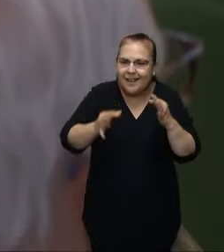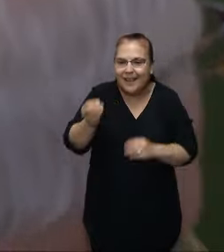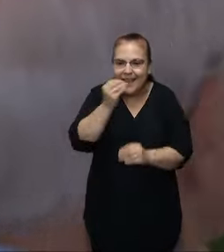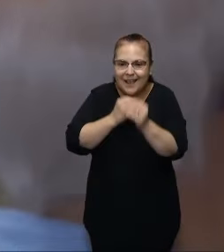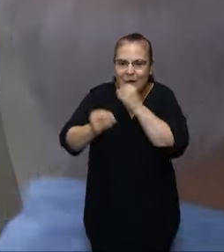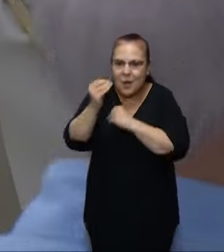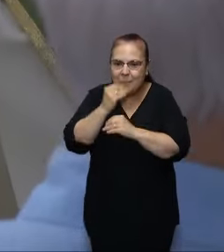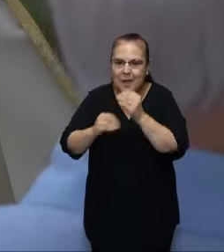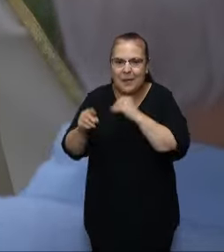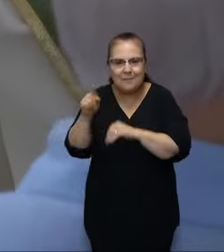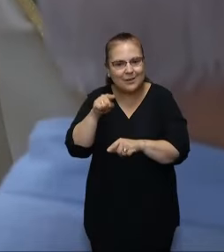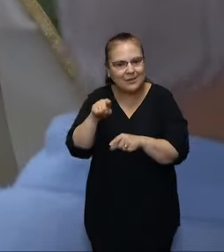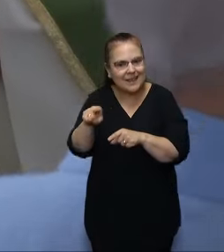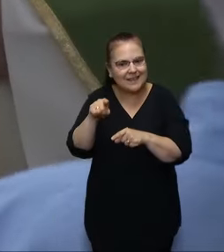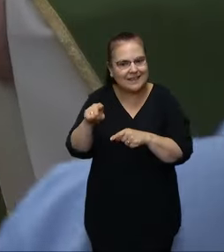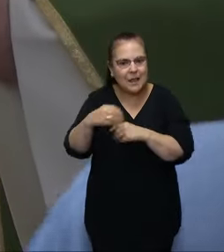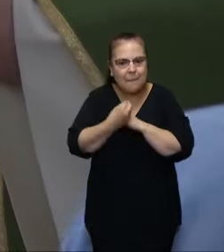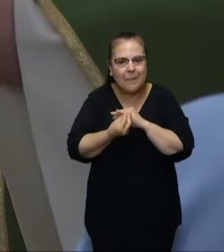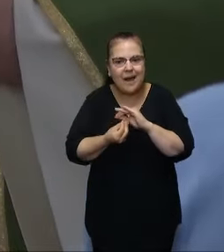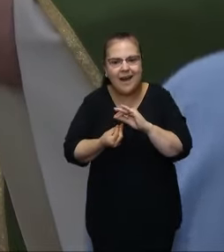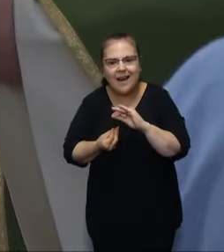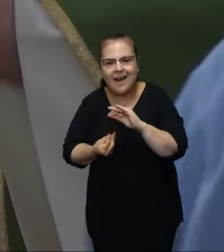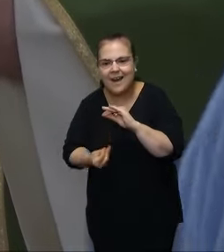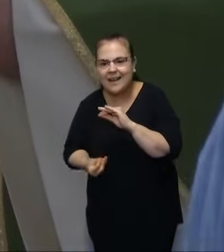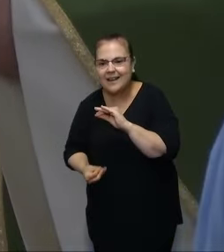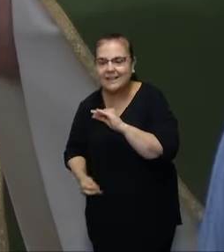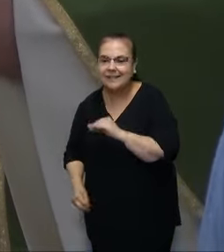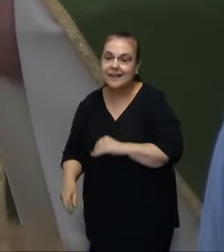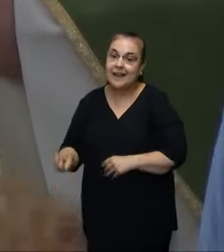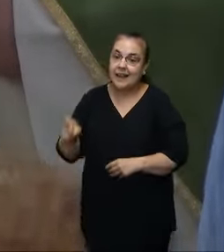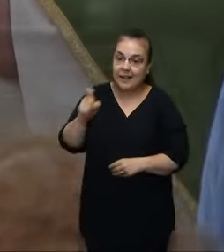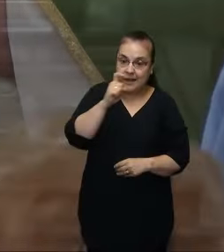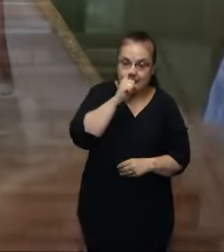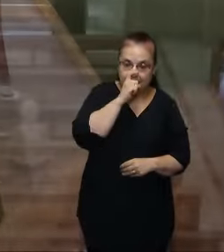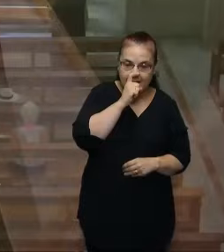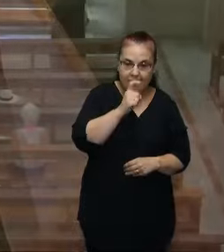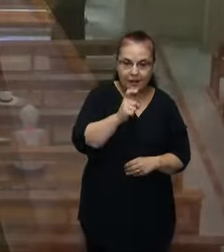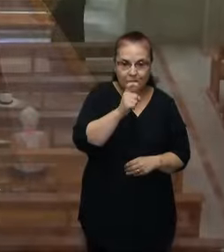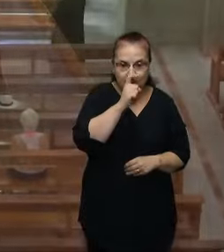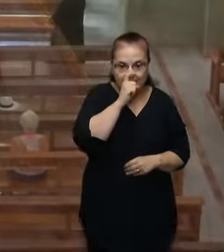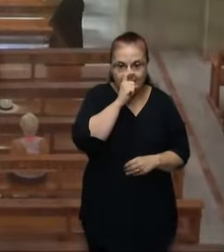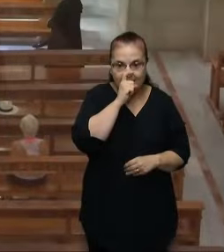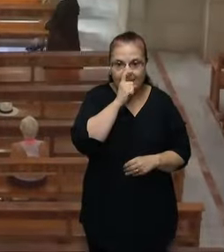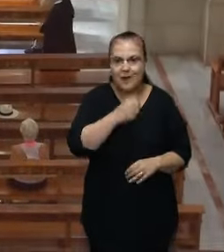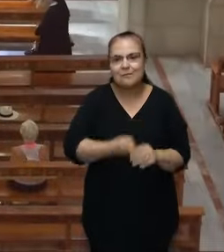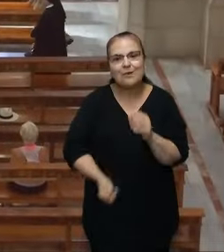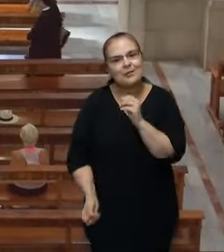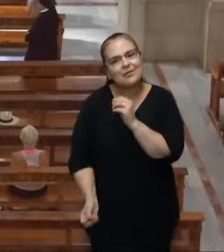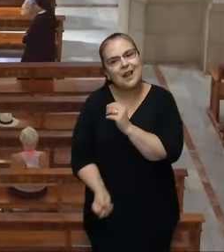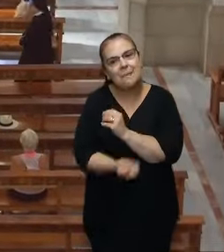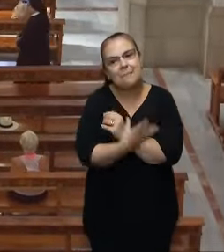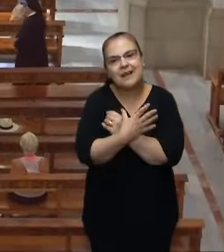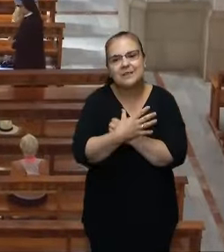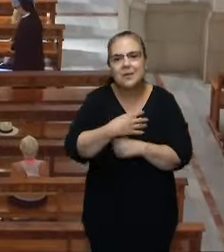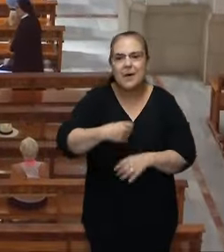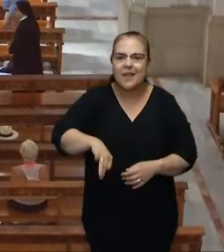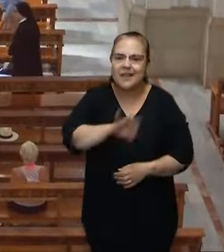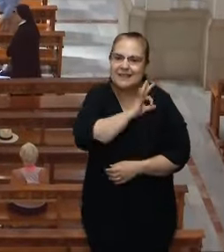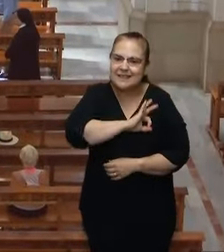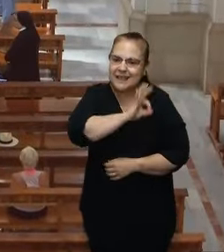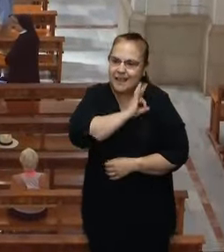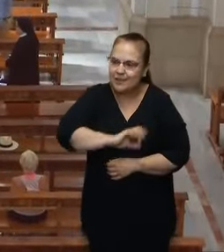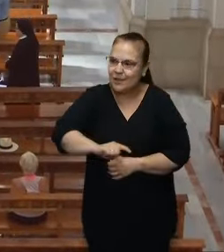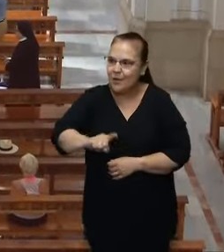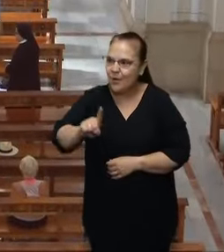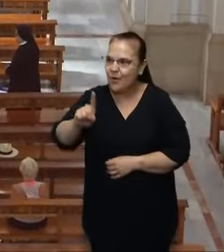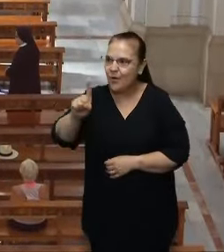siempre que comemos de este pan recordamos la Pascua